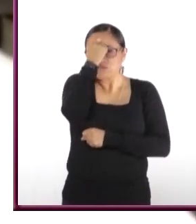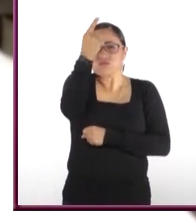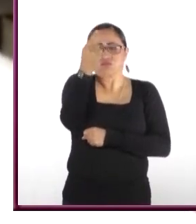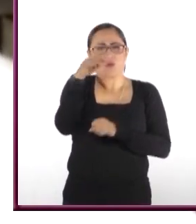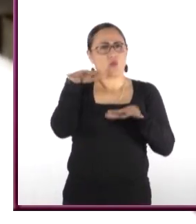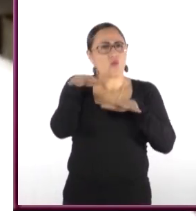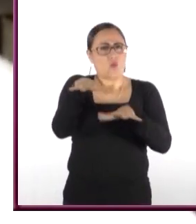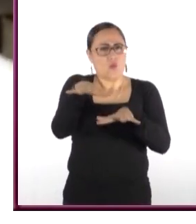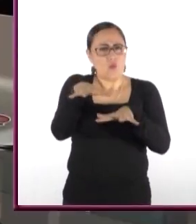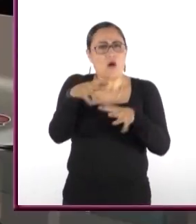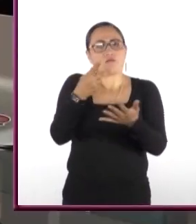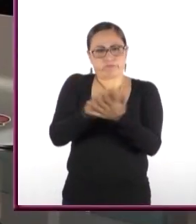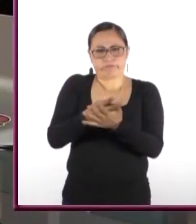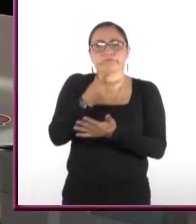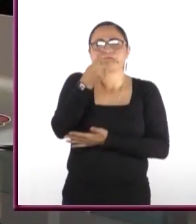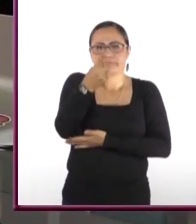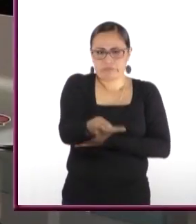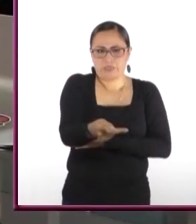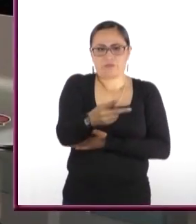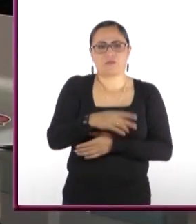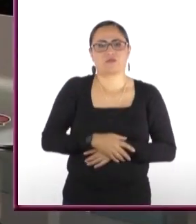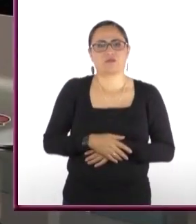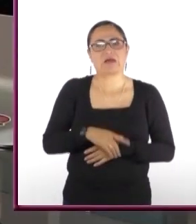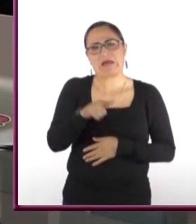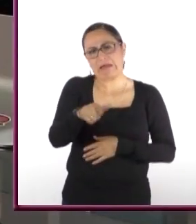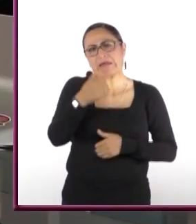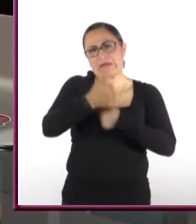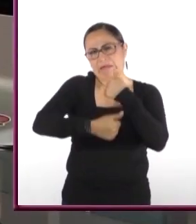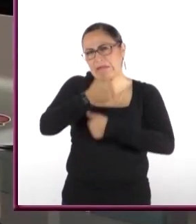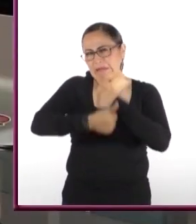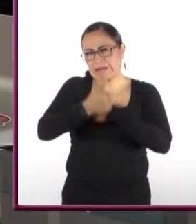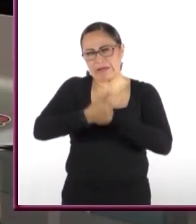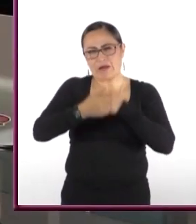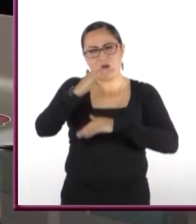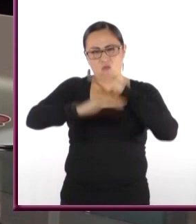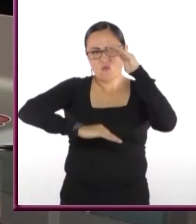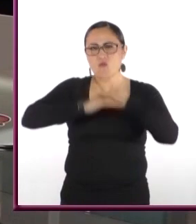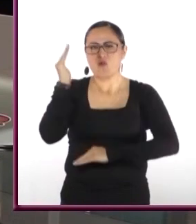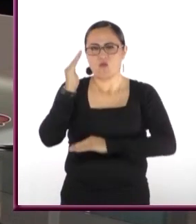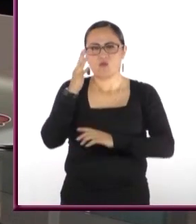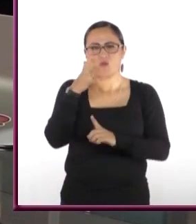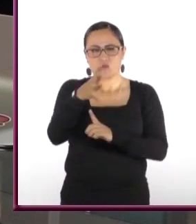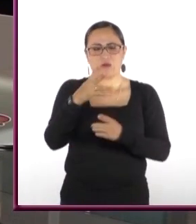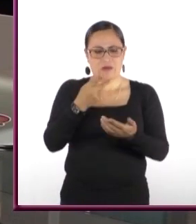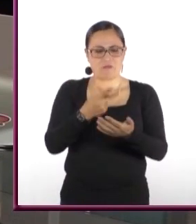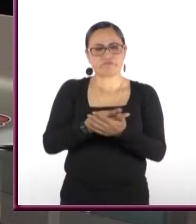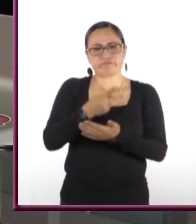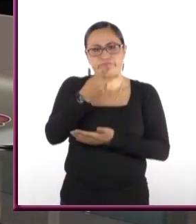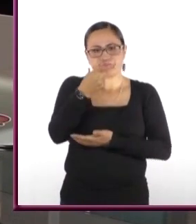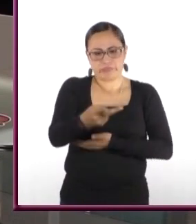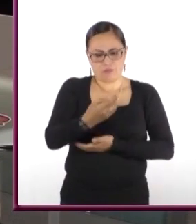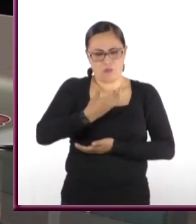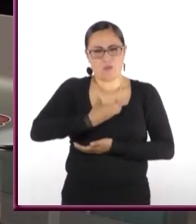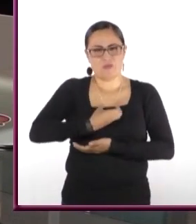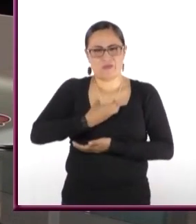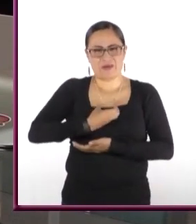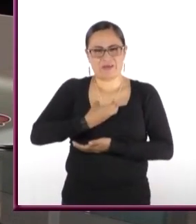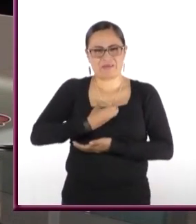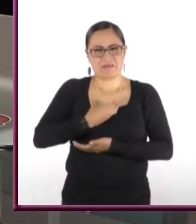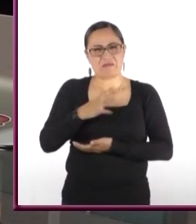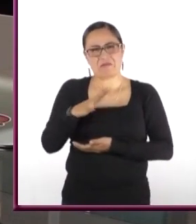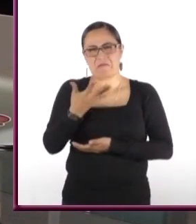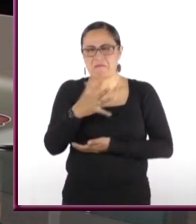así fantástico, ¿no? O sea, algo así como para una carrera prometedora. Es una medalla que lleva, pues yo creo